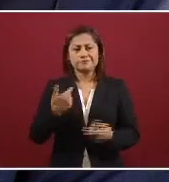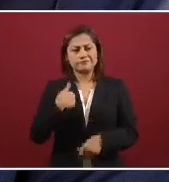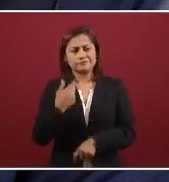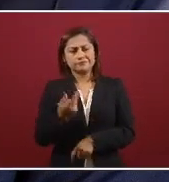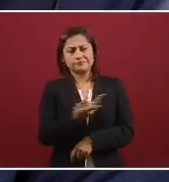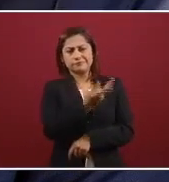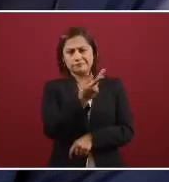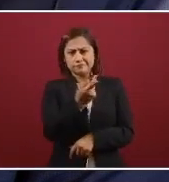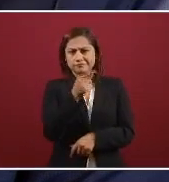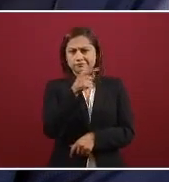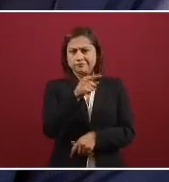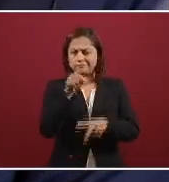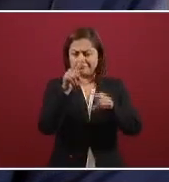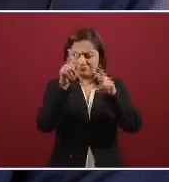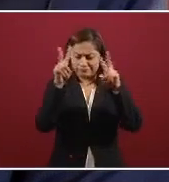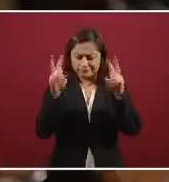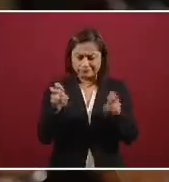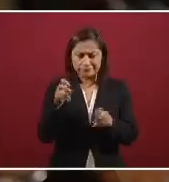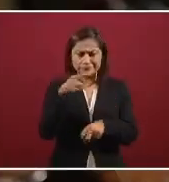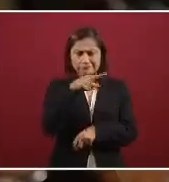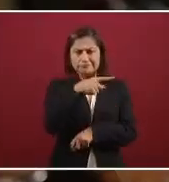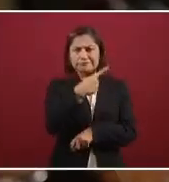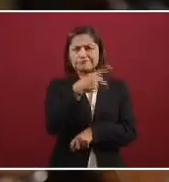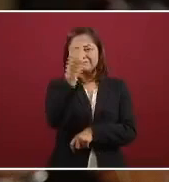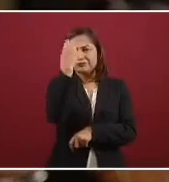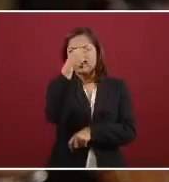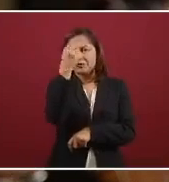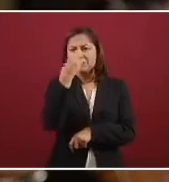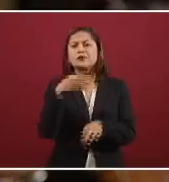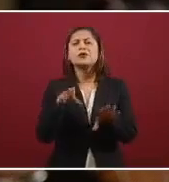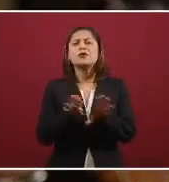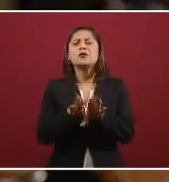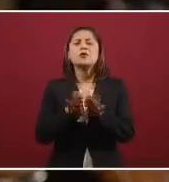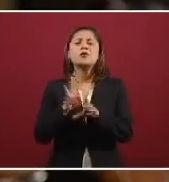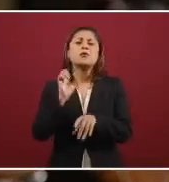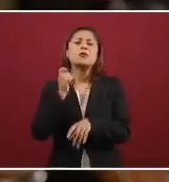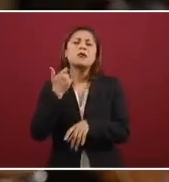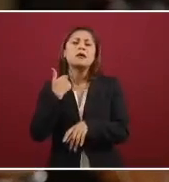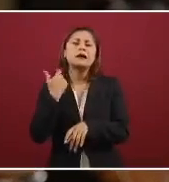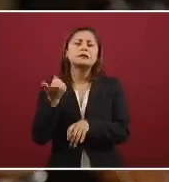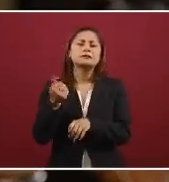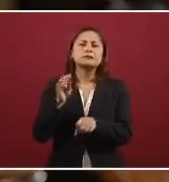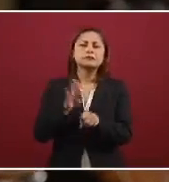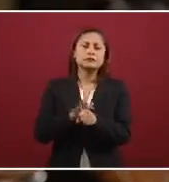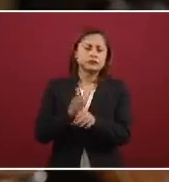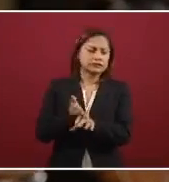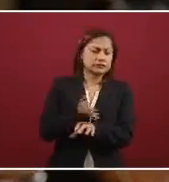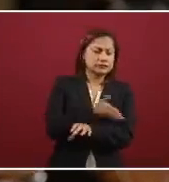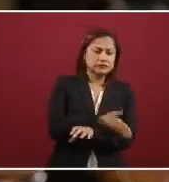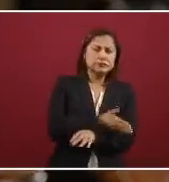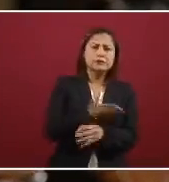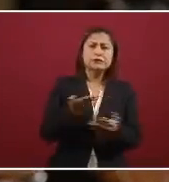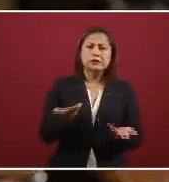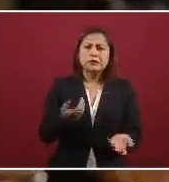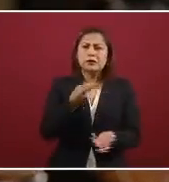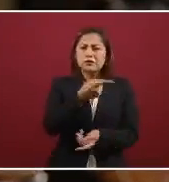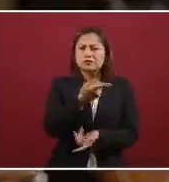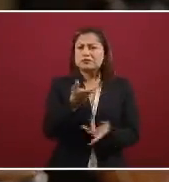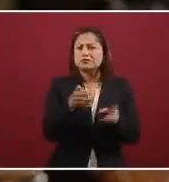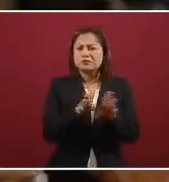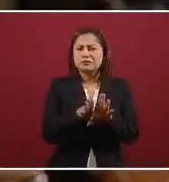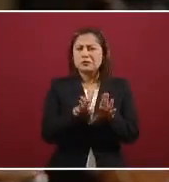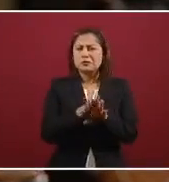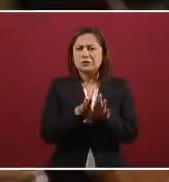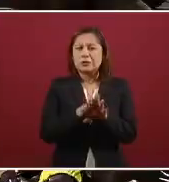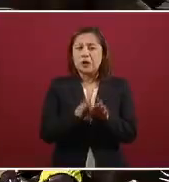pues saber cuál es su opinión, cómo dejaron las cosas en la administración pasada y cómo están avanzando. Me dice que ya en